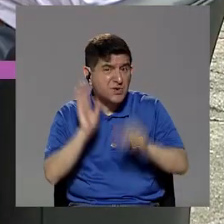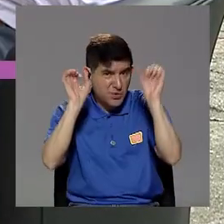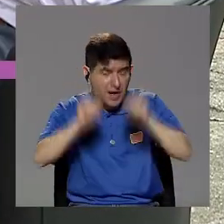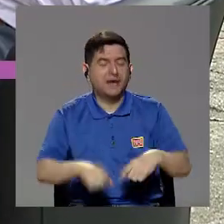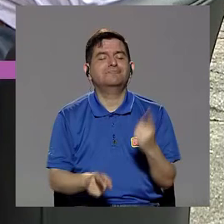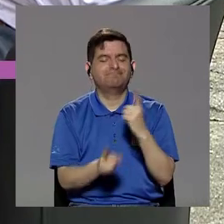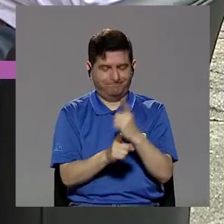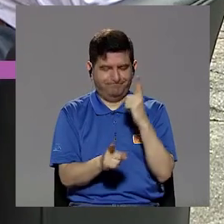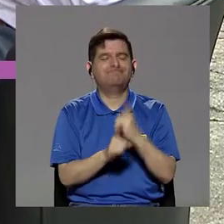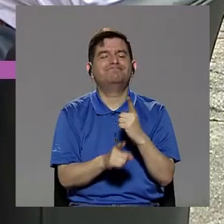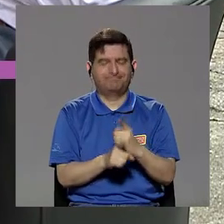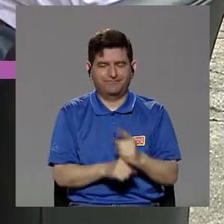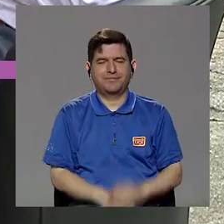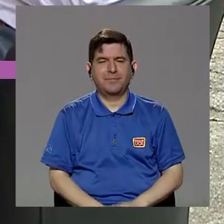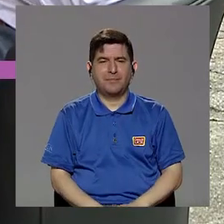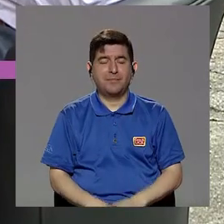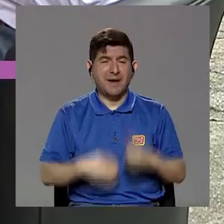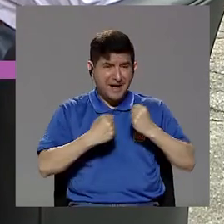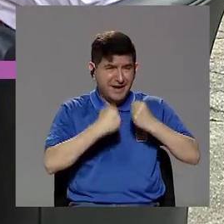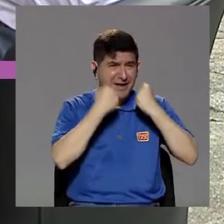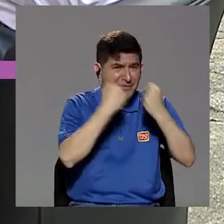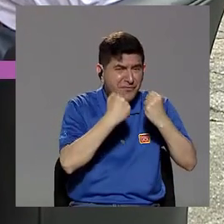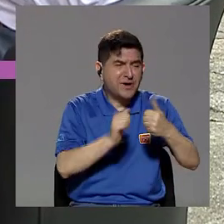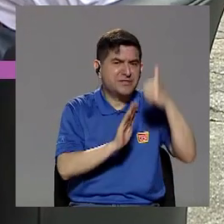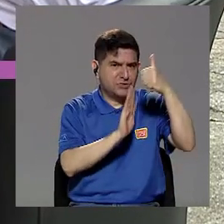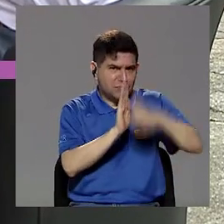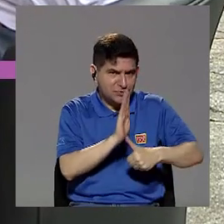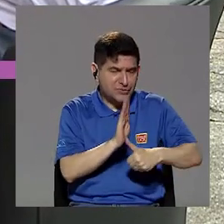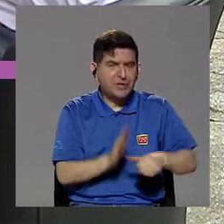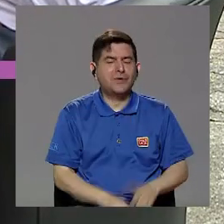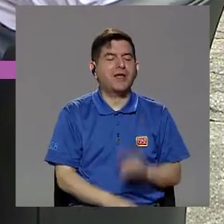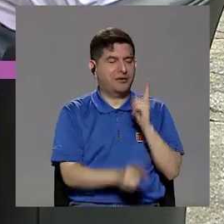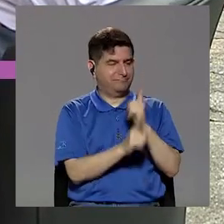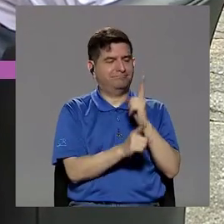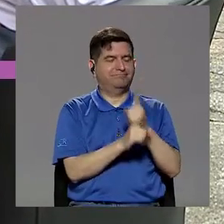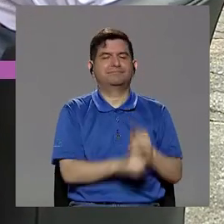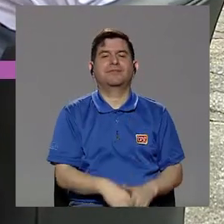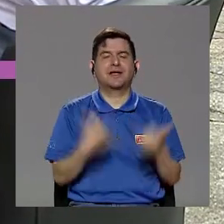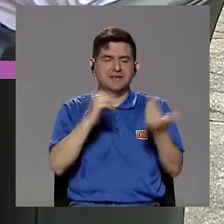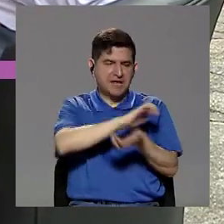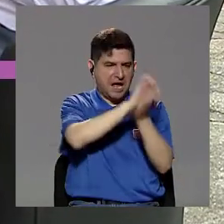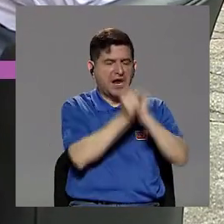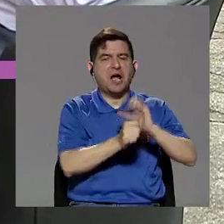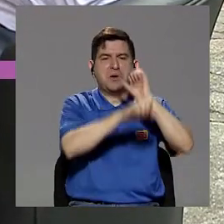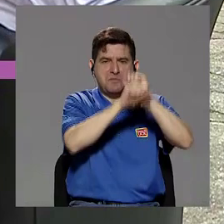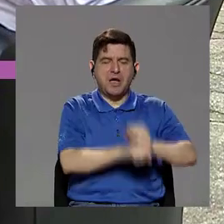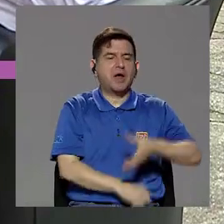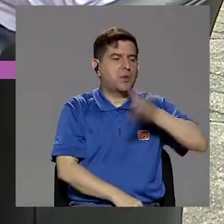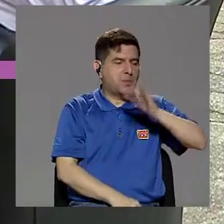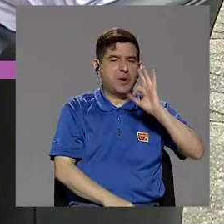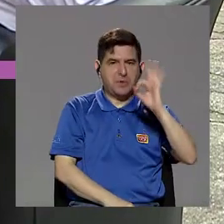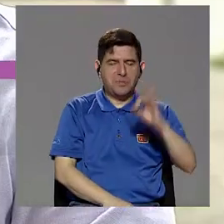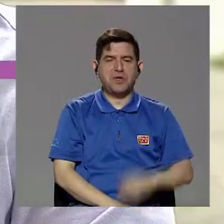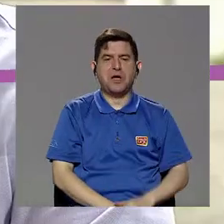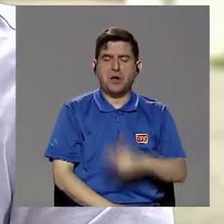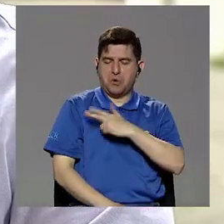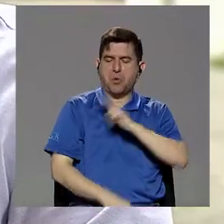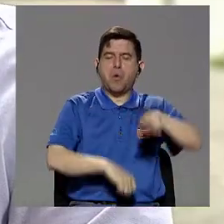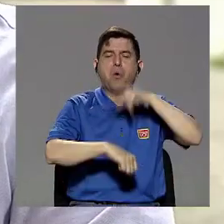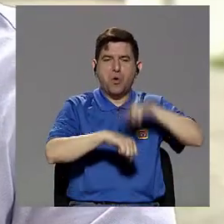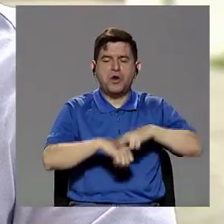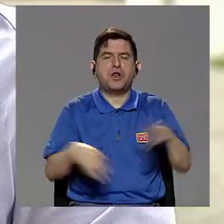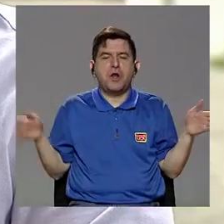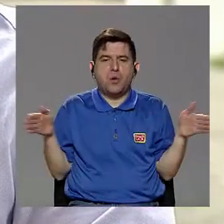la cirugía podría ser. Correcto, para incontinencia de esfuerzo, la cirugía es muy, muy, muy adecuada. O sea, ya cambiaron los hábitos, se hidrataron bien, van a